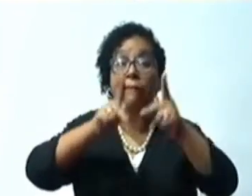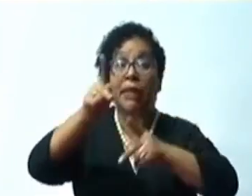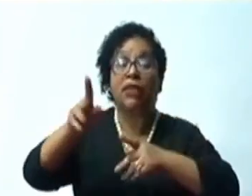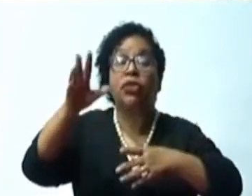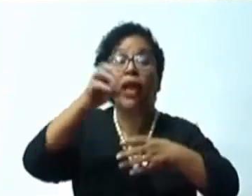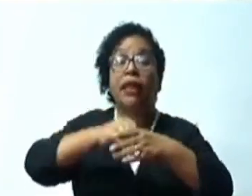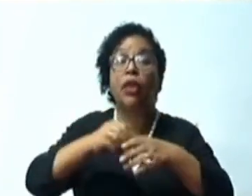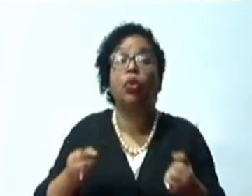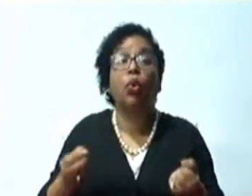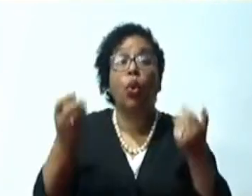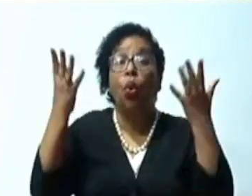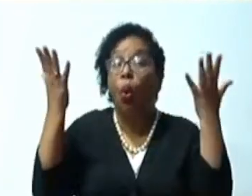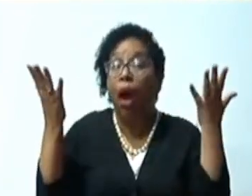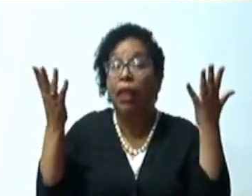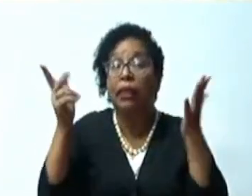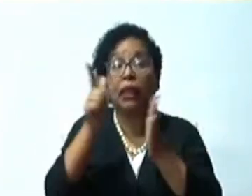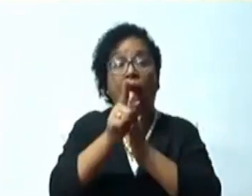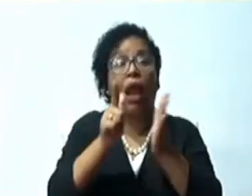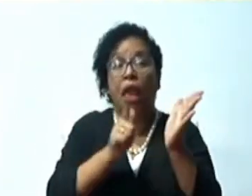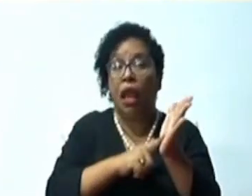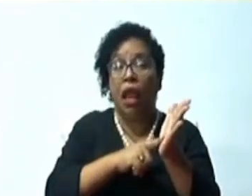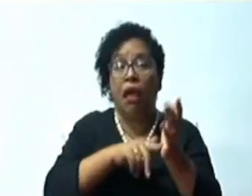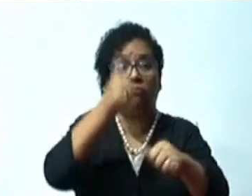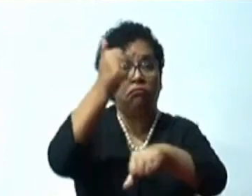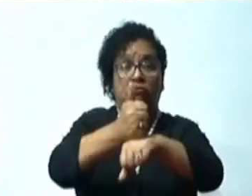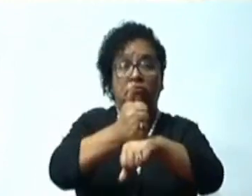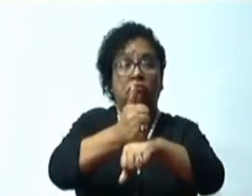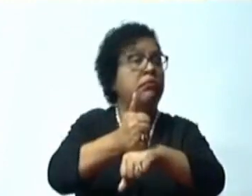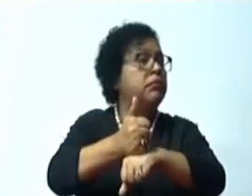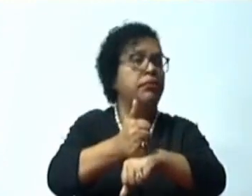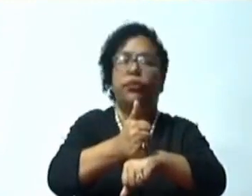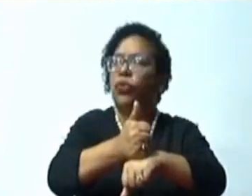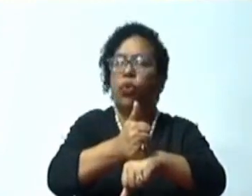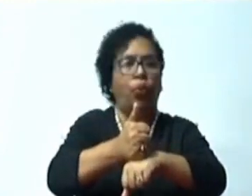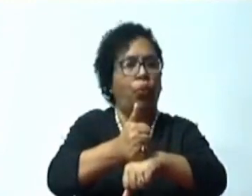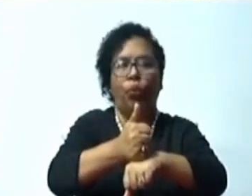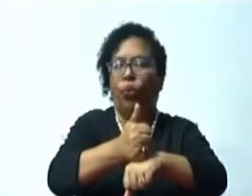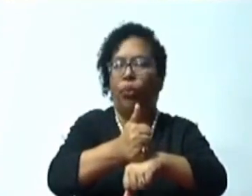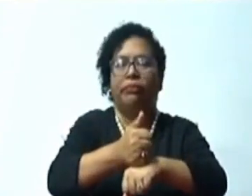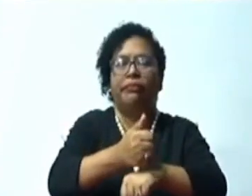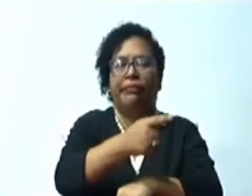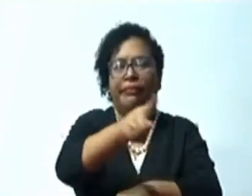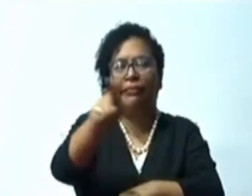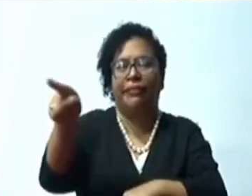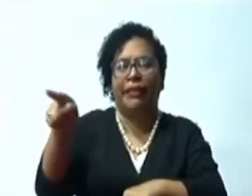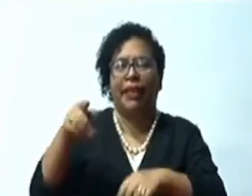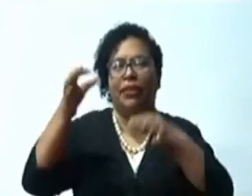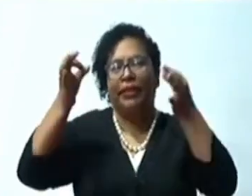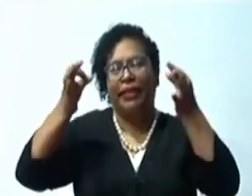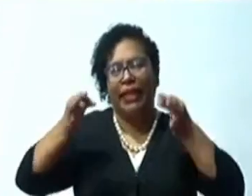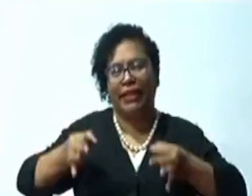Sino que la sociedad determinará la cantidad de miembros del Consejo.